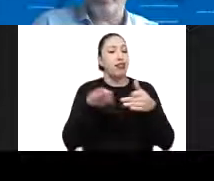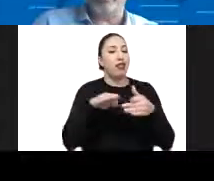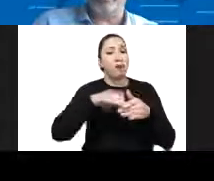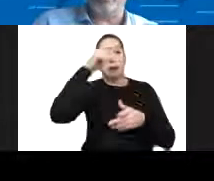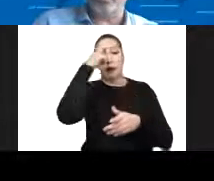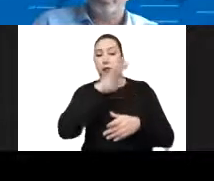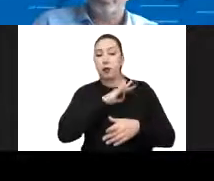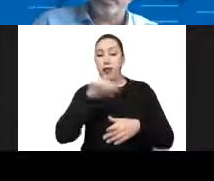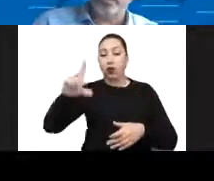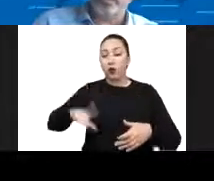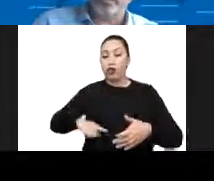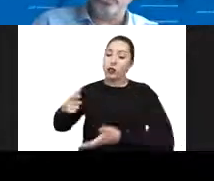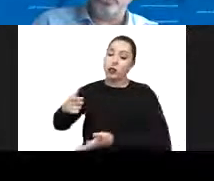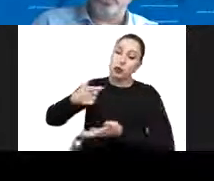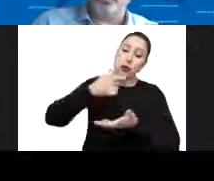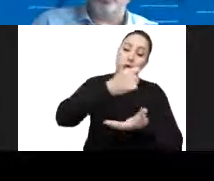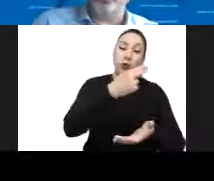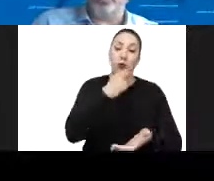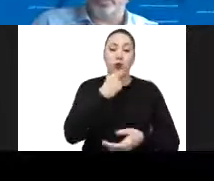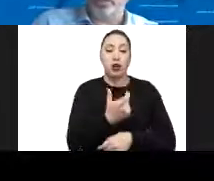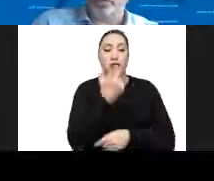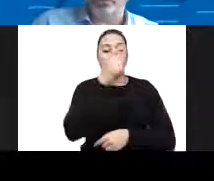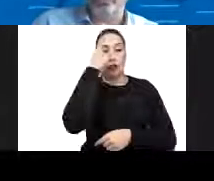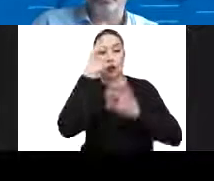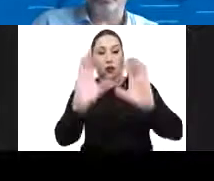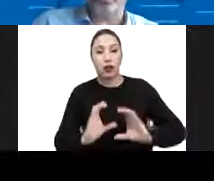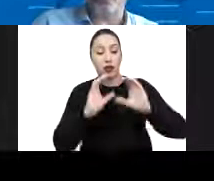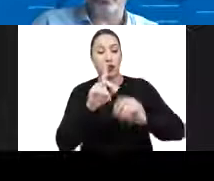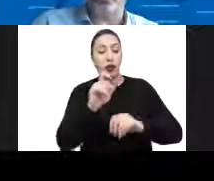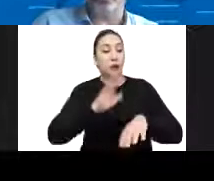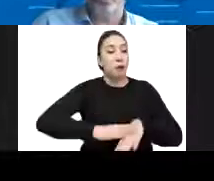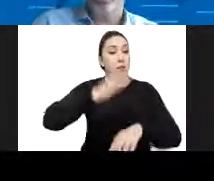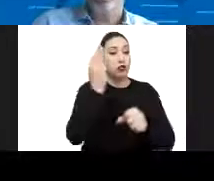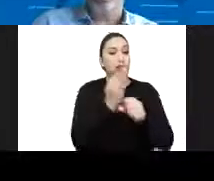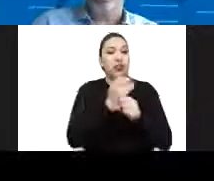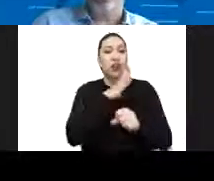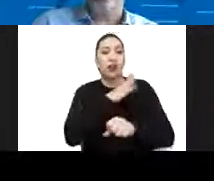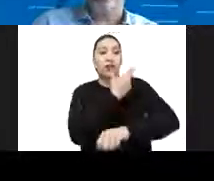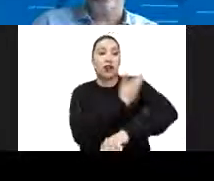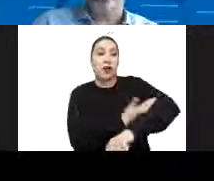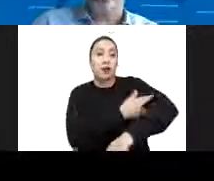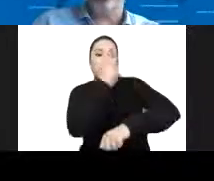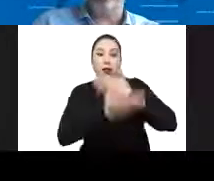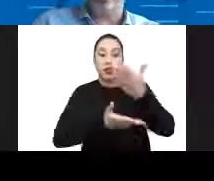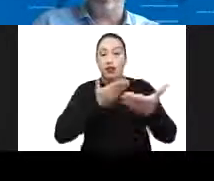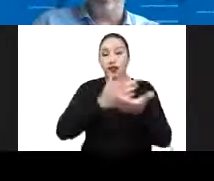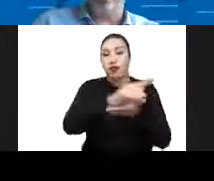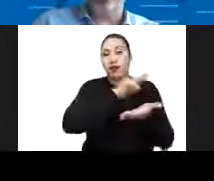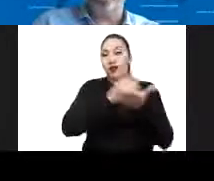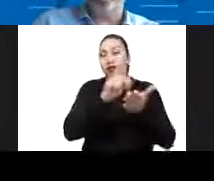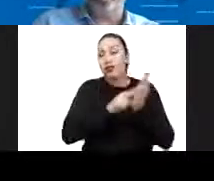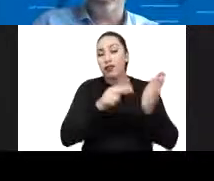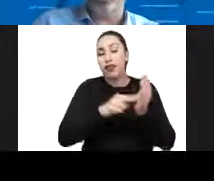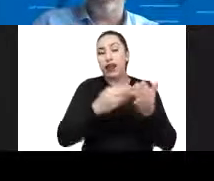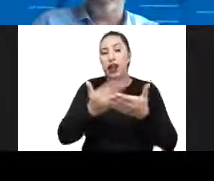contrarrestar, digamos, con instrumentos y sobre todo si se está iniciando un proceso de reforma, ¿no? Eduardo comentó obviamente el tema de